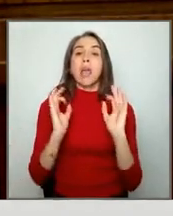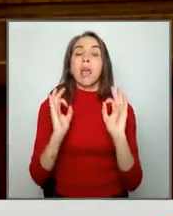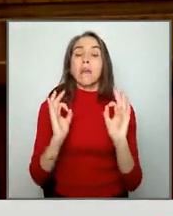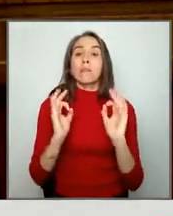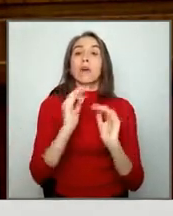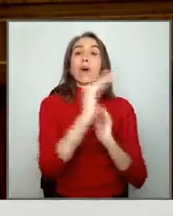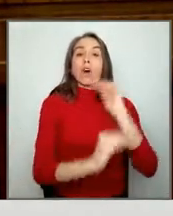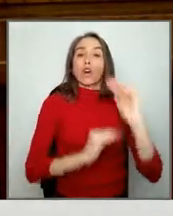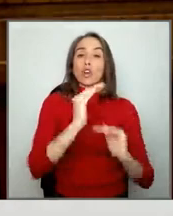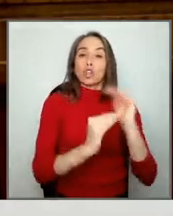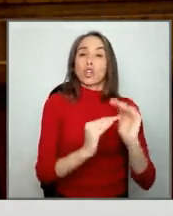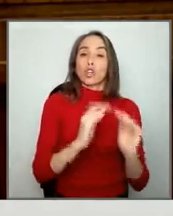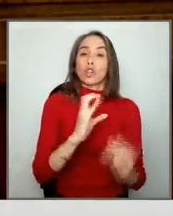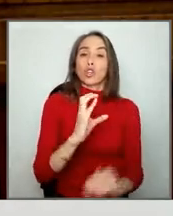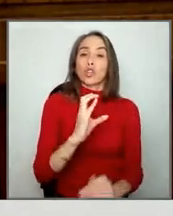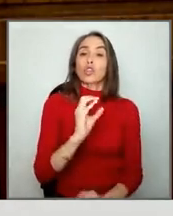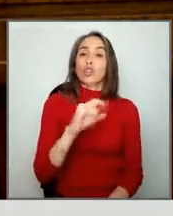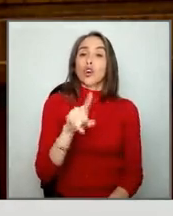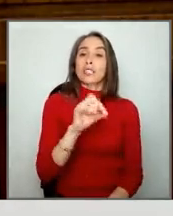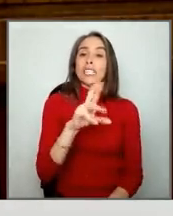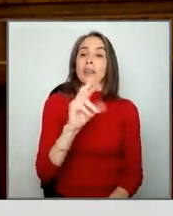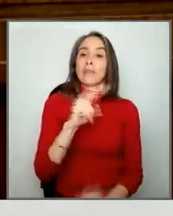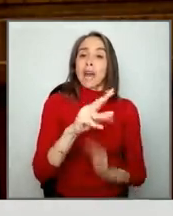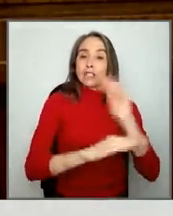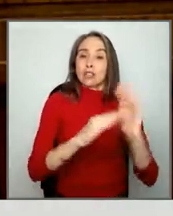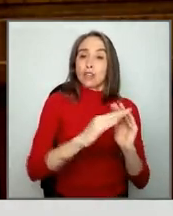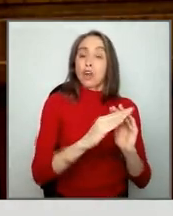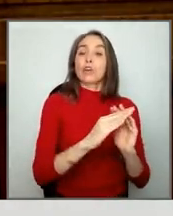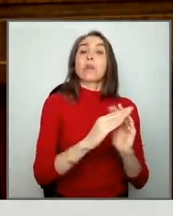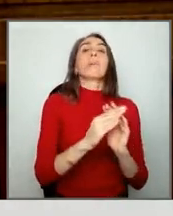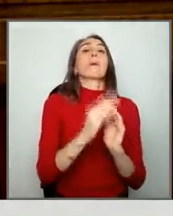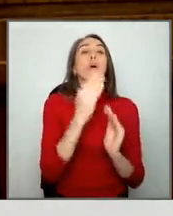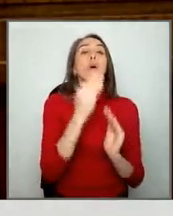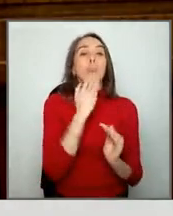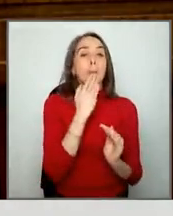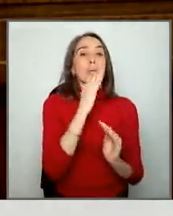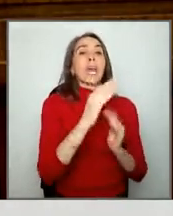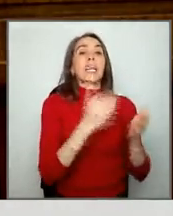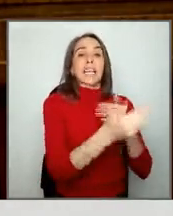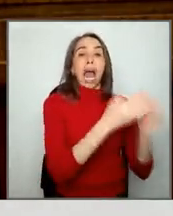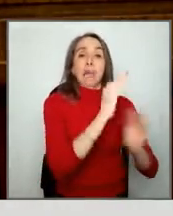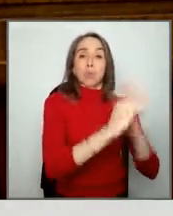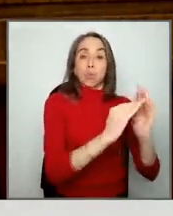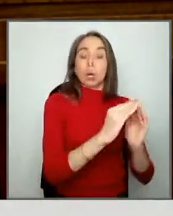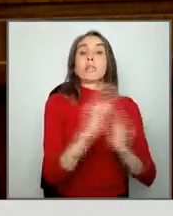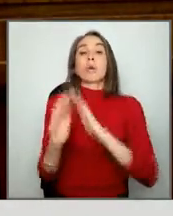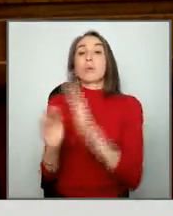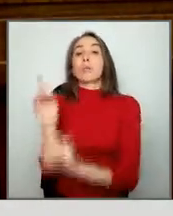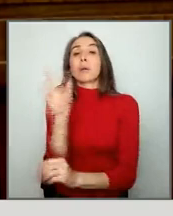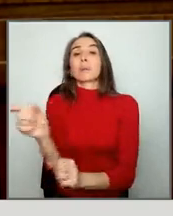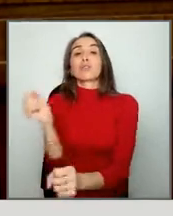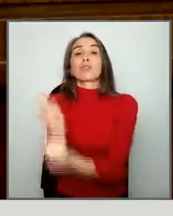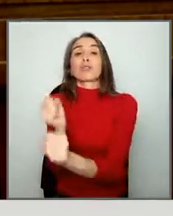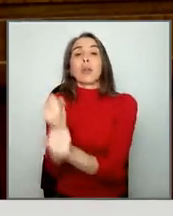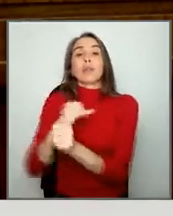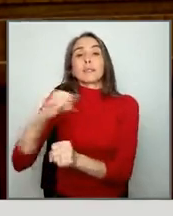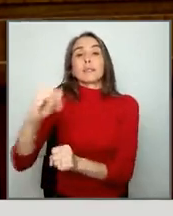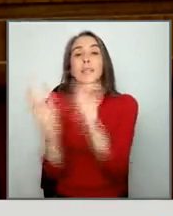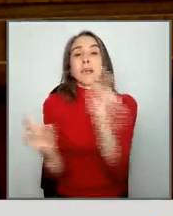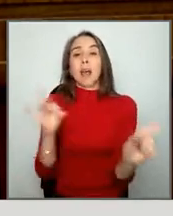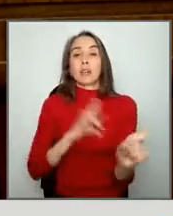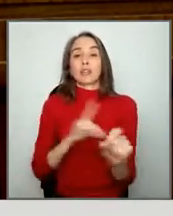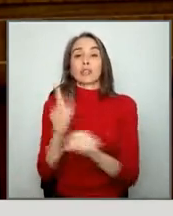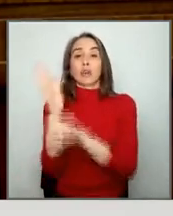velando por el trabajo de nuestra gente por el empleo de los chilenos porque si no saben